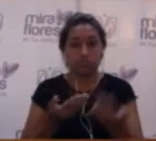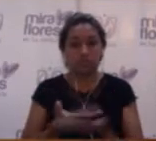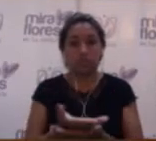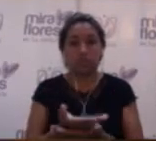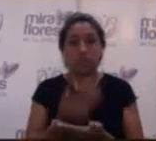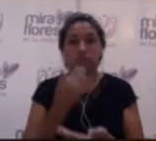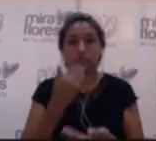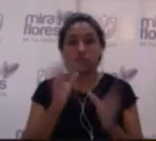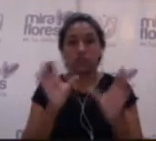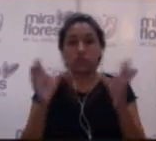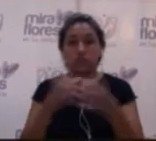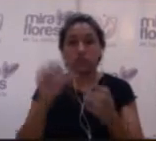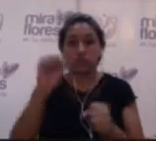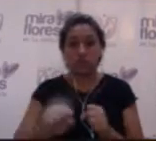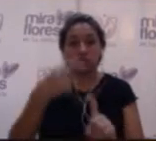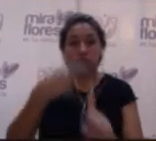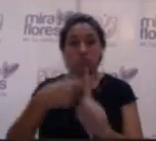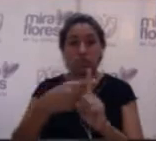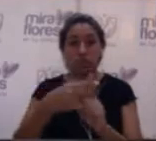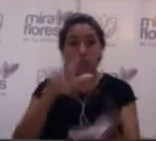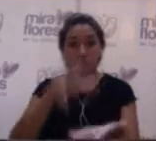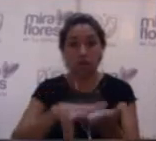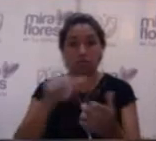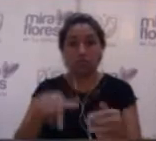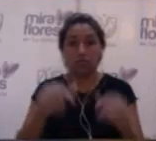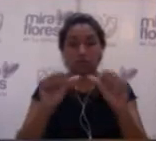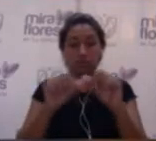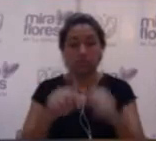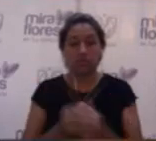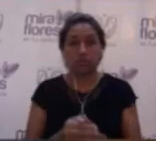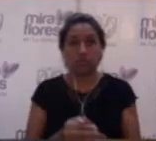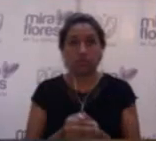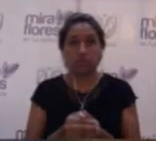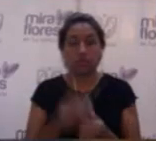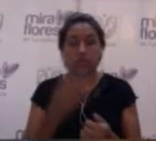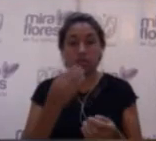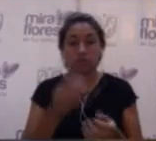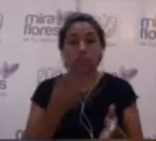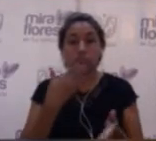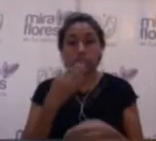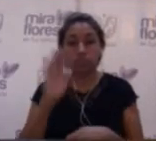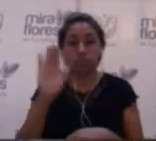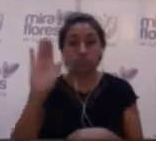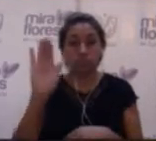miembros del Consejo que estén a favor de pasar esta solicitud a la orden del día, si no se empezaron a anunciar de conformidad,